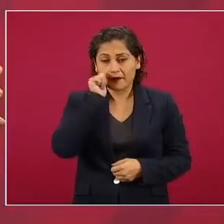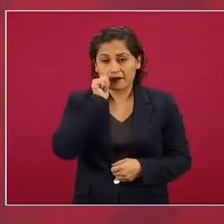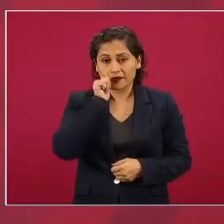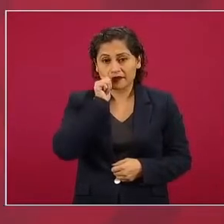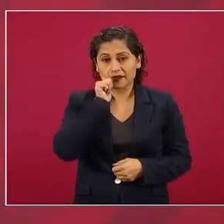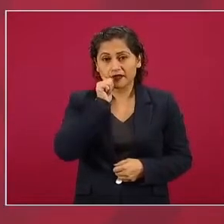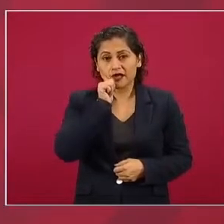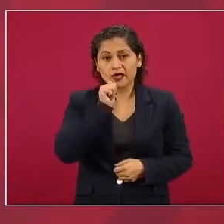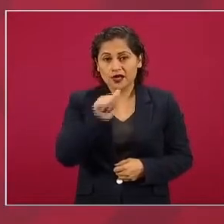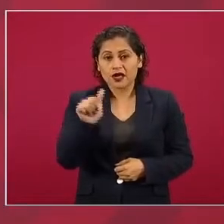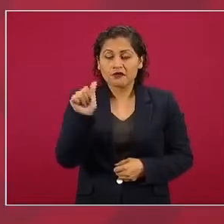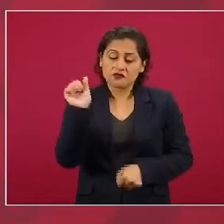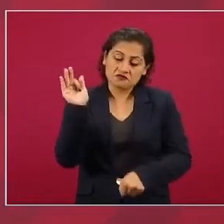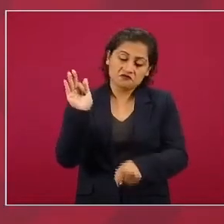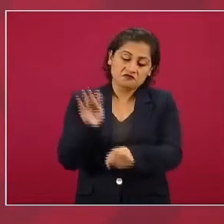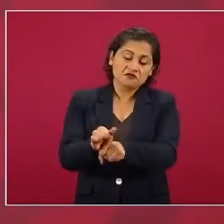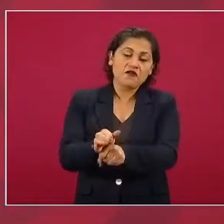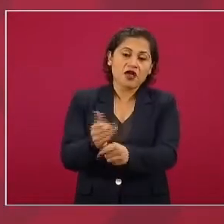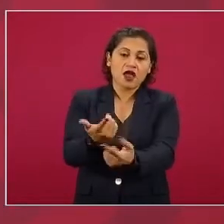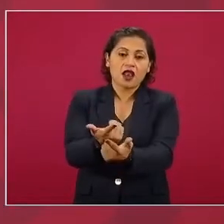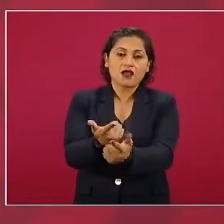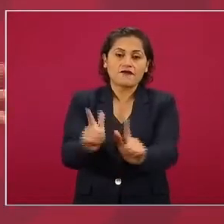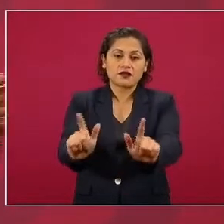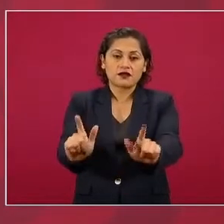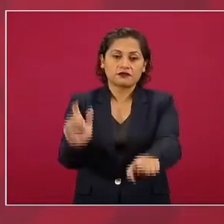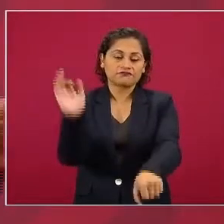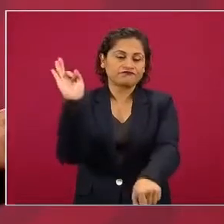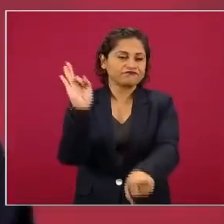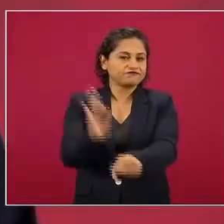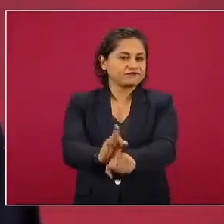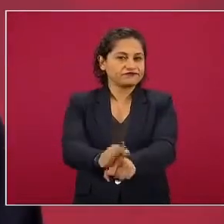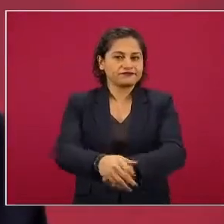que se garanticen las libertades,